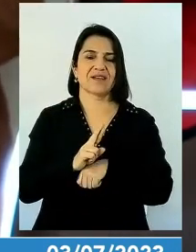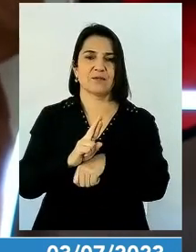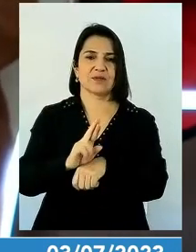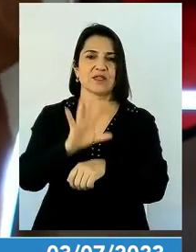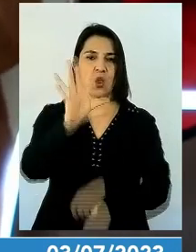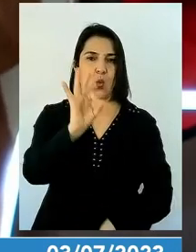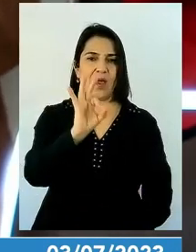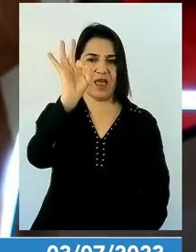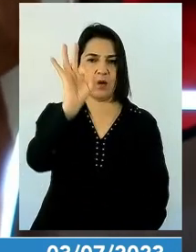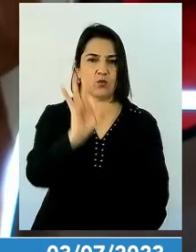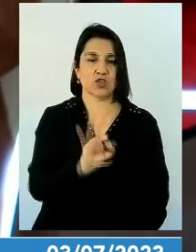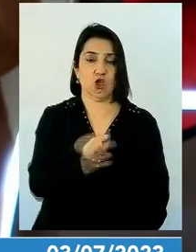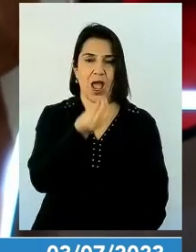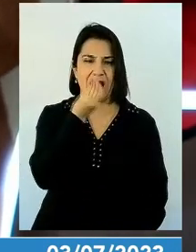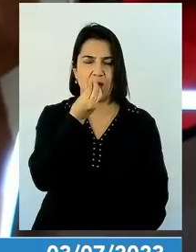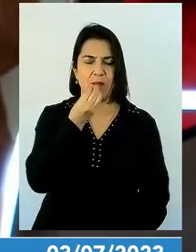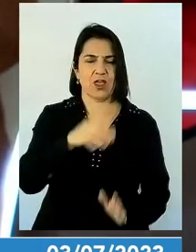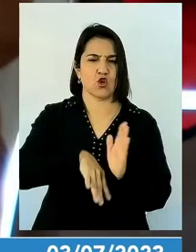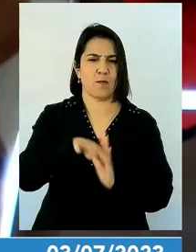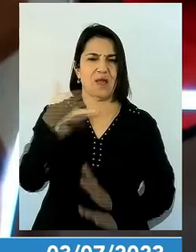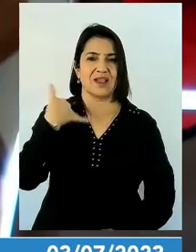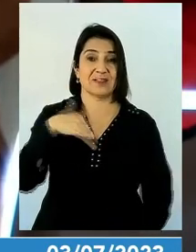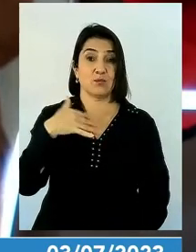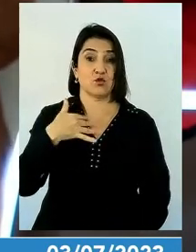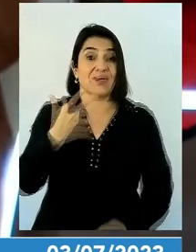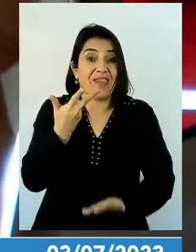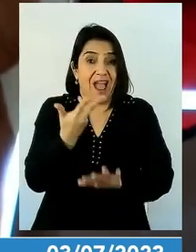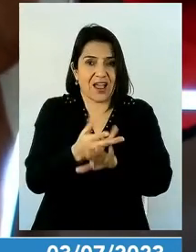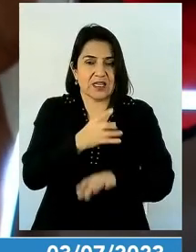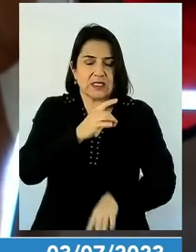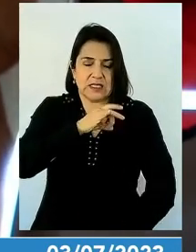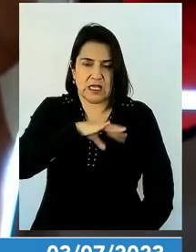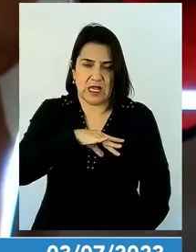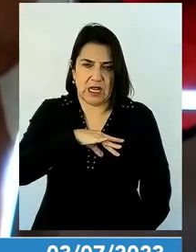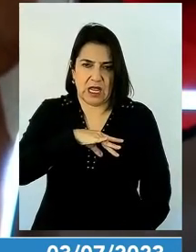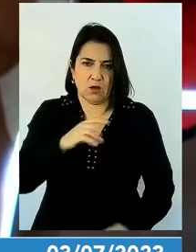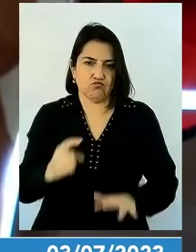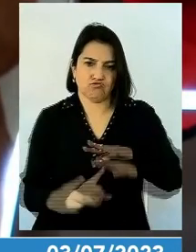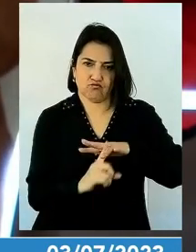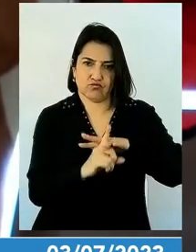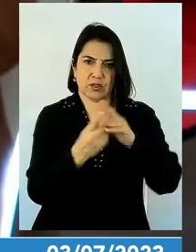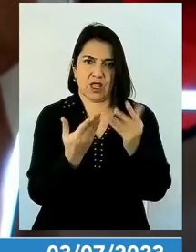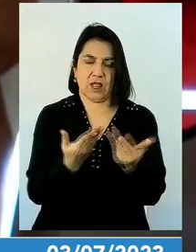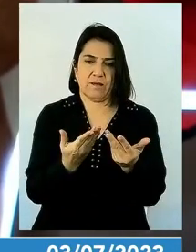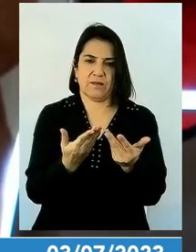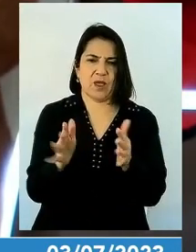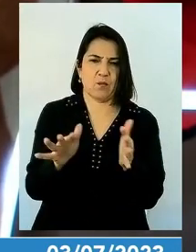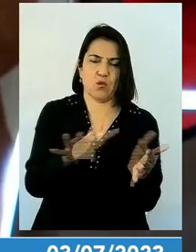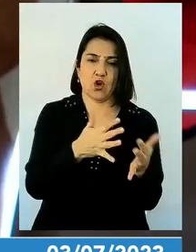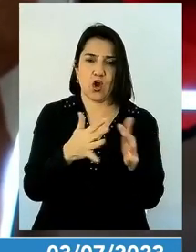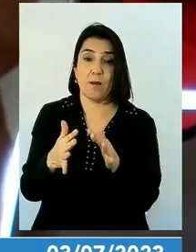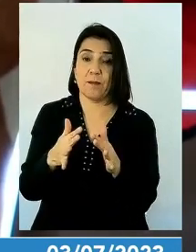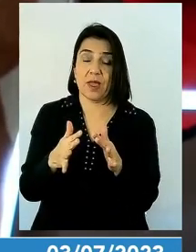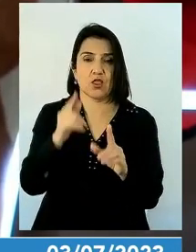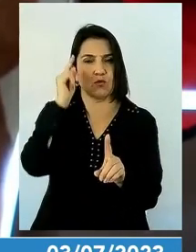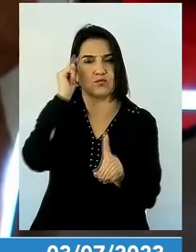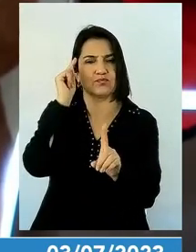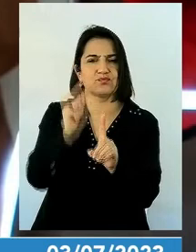que se producen en Chile, en promedio, y su producción destinada esencialmente al mercado